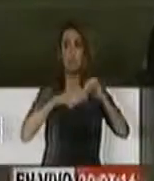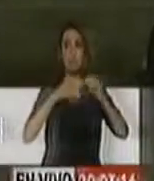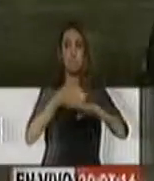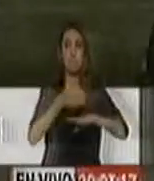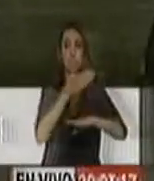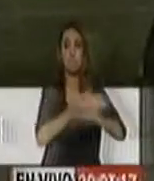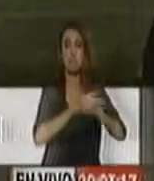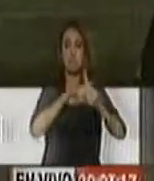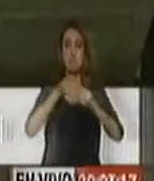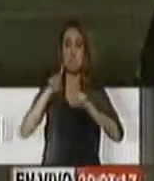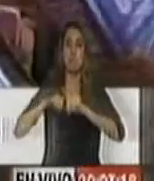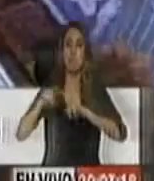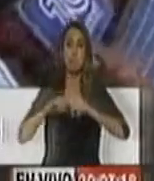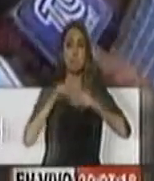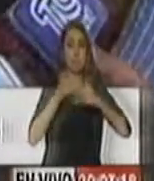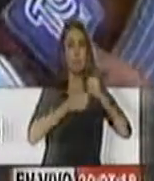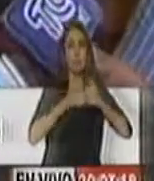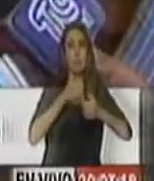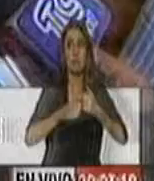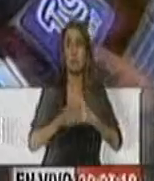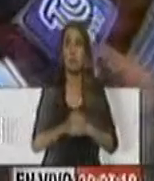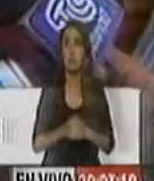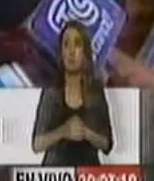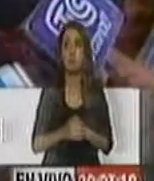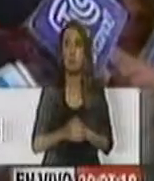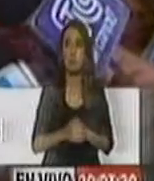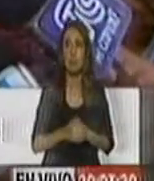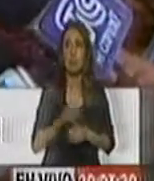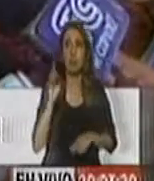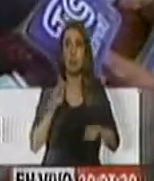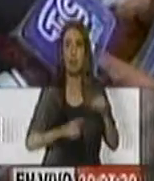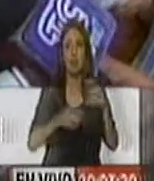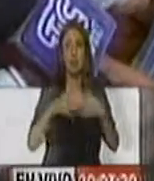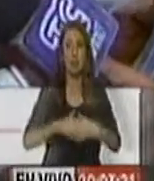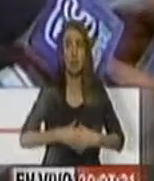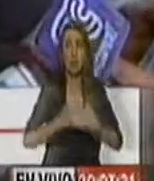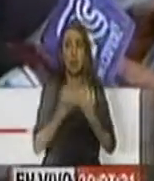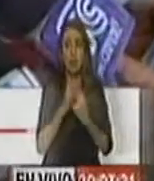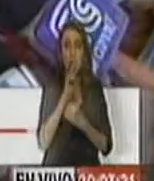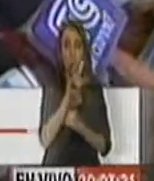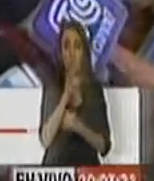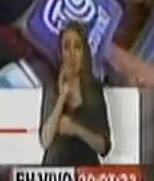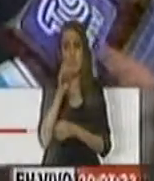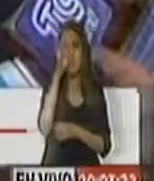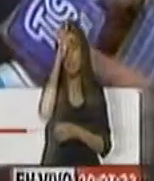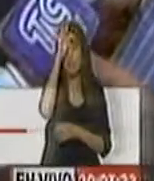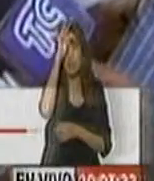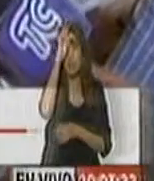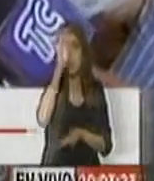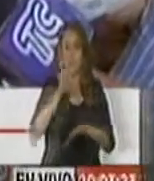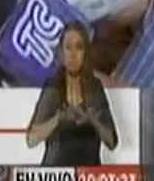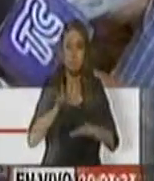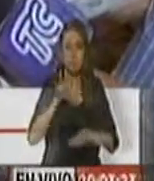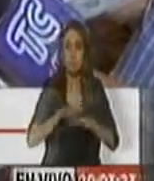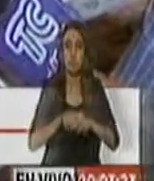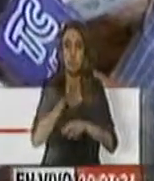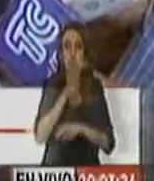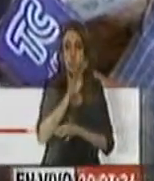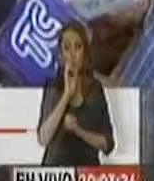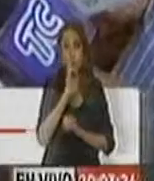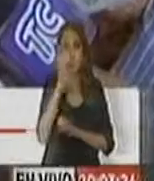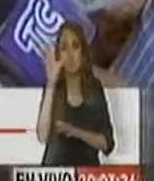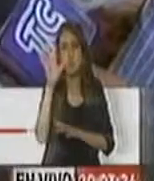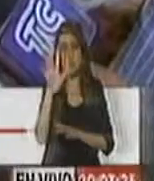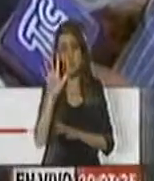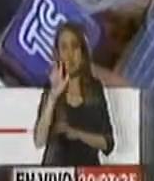paralizadas por diversos motivos. Tenemos un catastro en escuelas alrededor de 20, hospitales no son tantos, 4 o 5 que tenemos